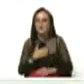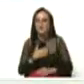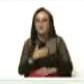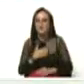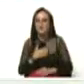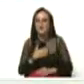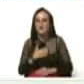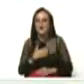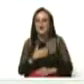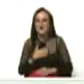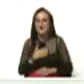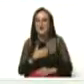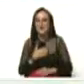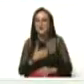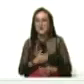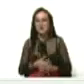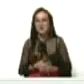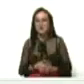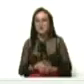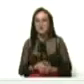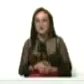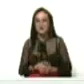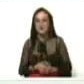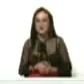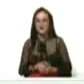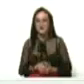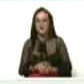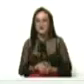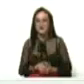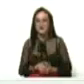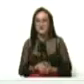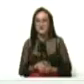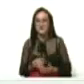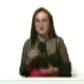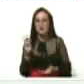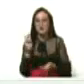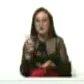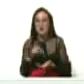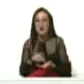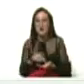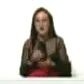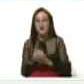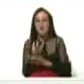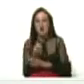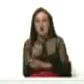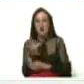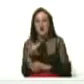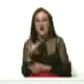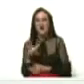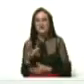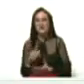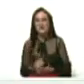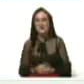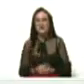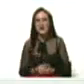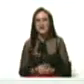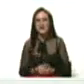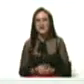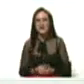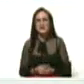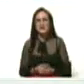de ningún lugar, puedo estar distraído. Y cuando llegué a las flores de Katia, que salí de la autopista, bueno, todo